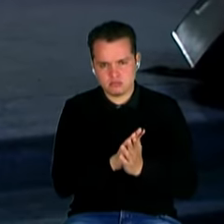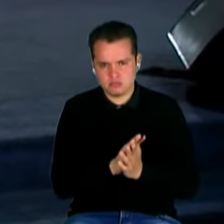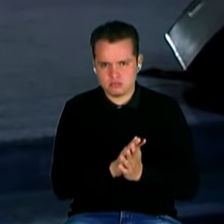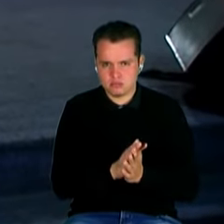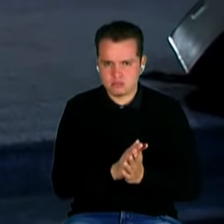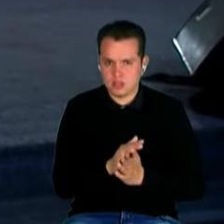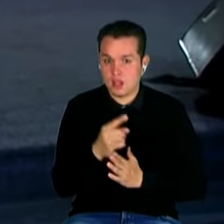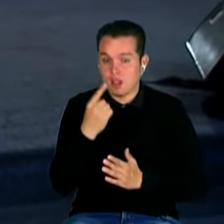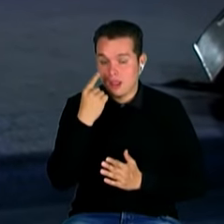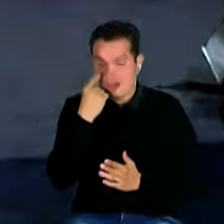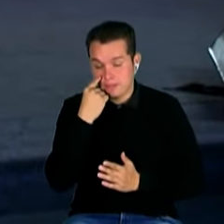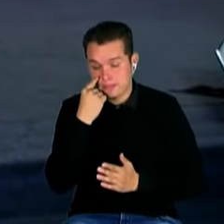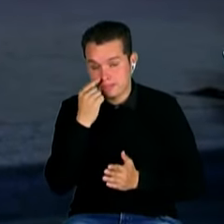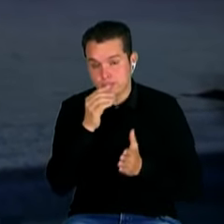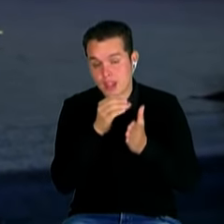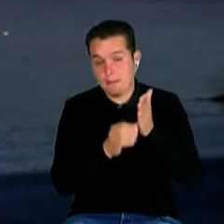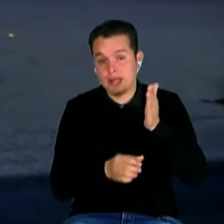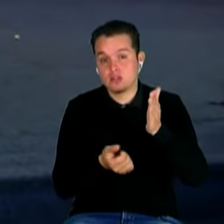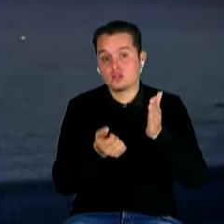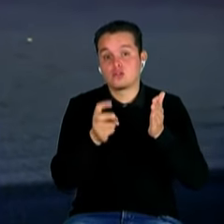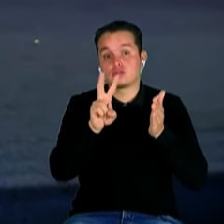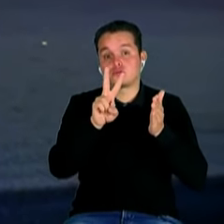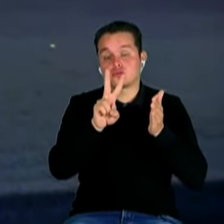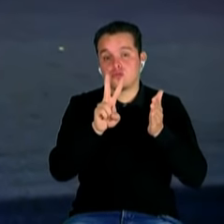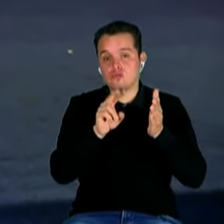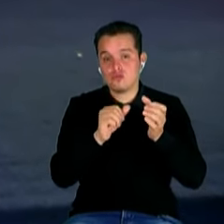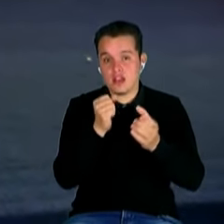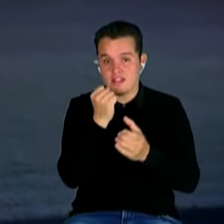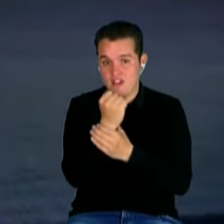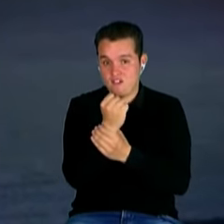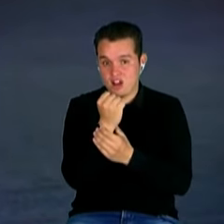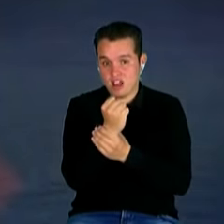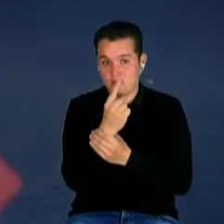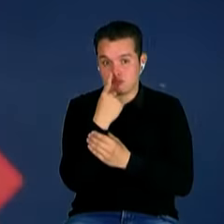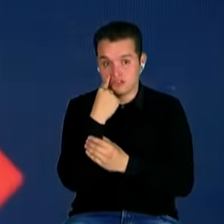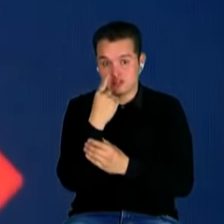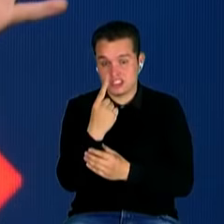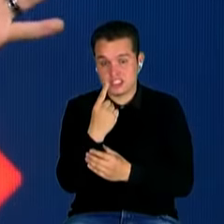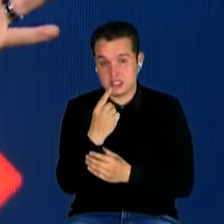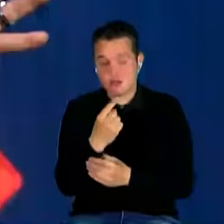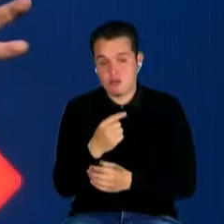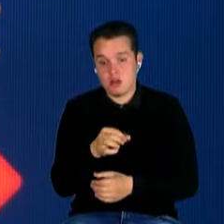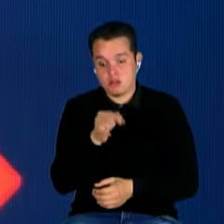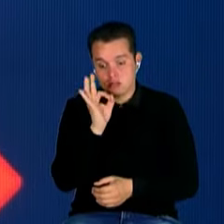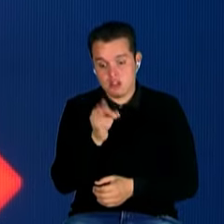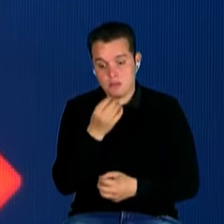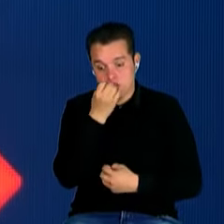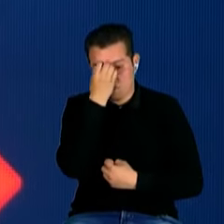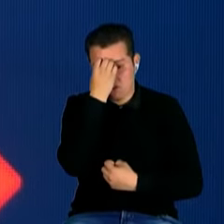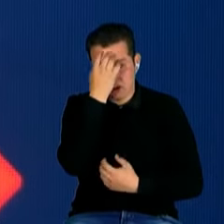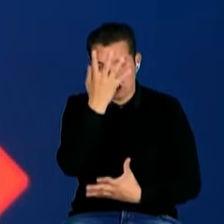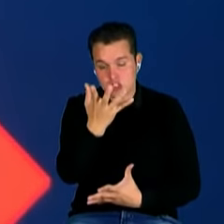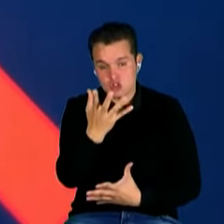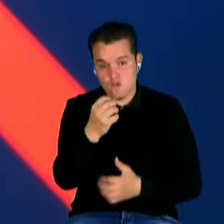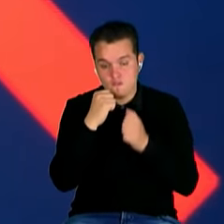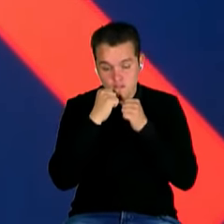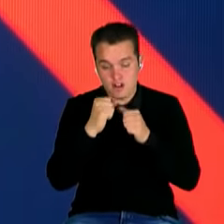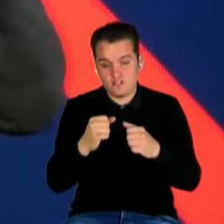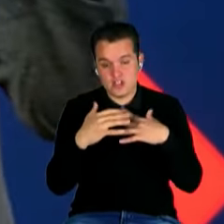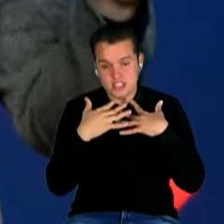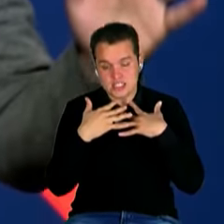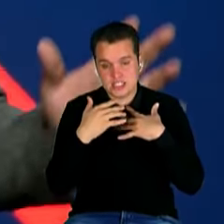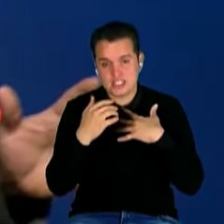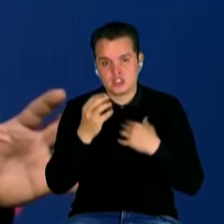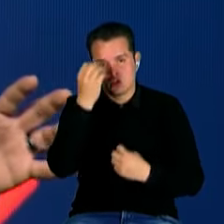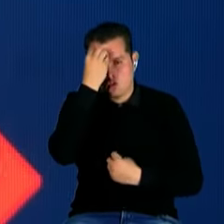Pues ahí también en el capítulo 12 de Abraham se nos dice que él obedeció Él fue bendecido a